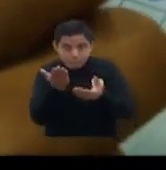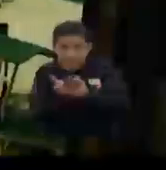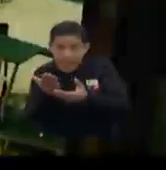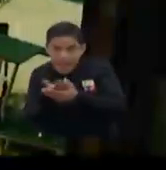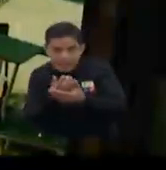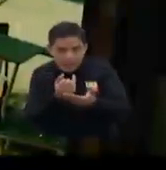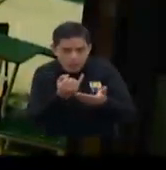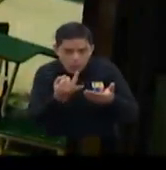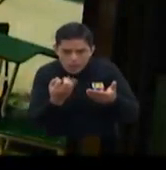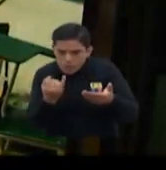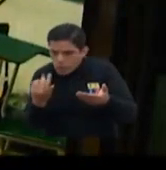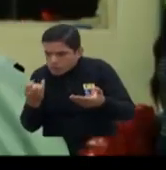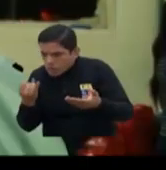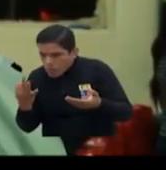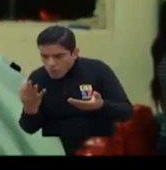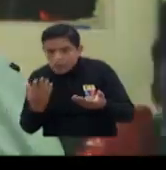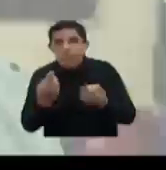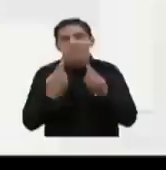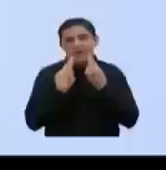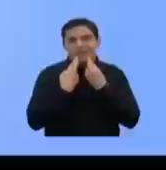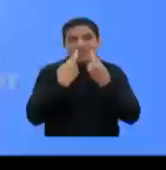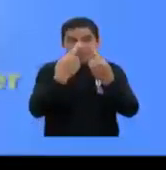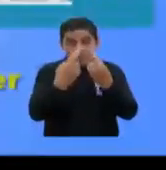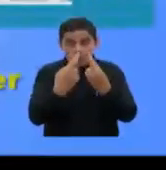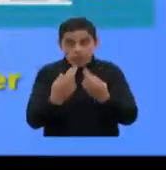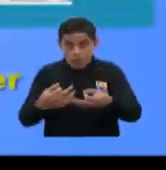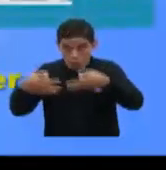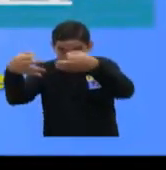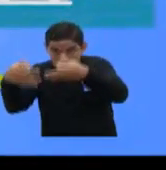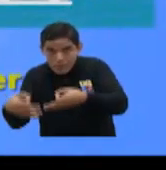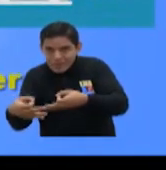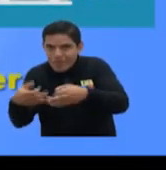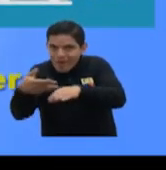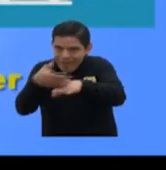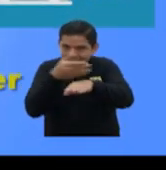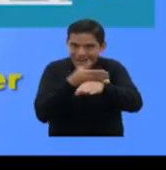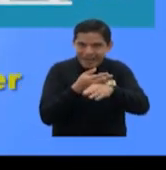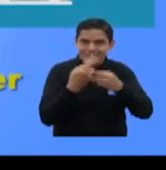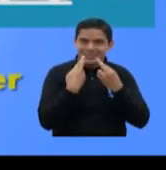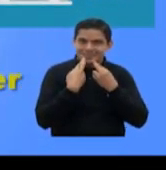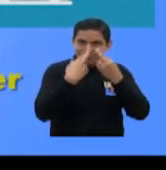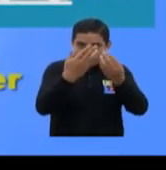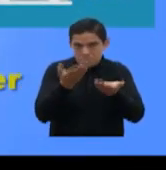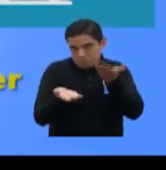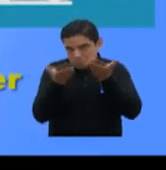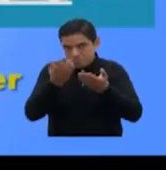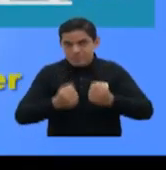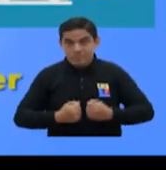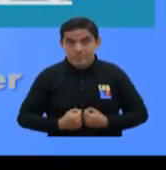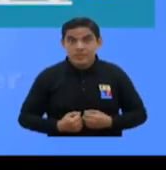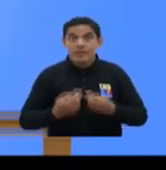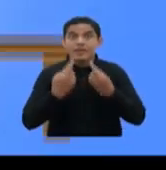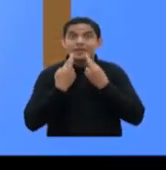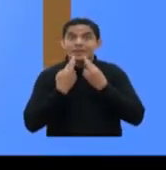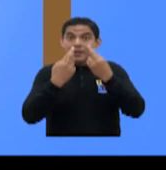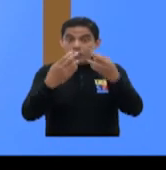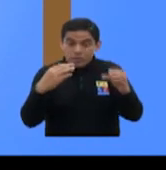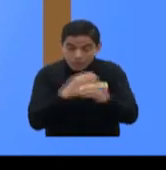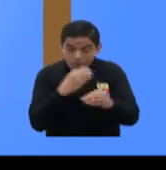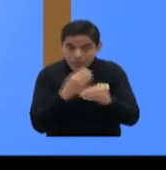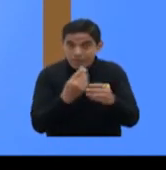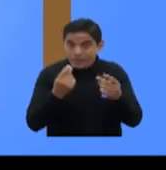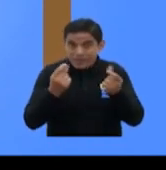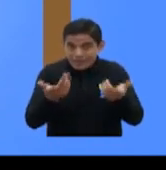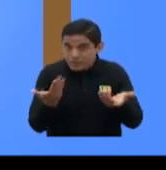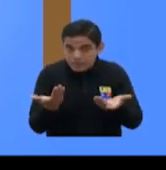se utiliza para estimar el posible resultado de una elección antes de que se den a conocer los resultados oficiales. Los